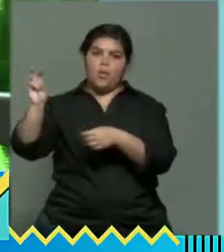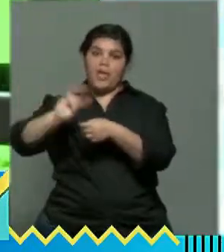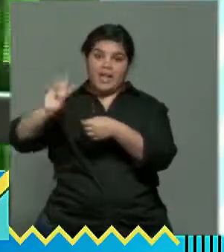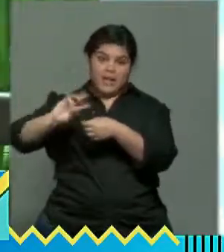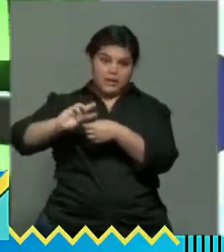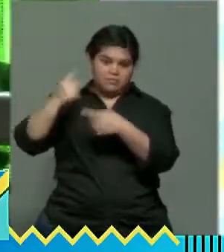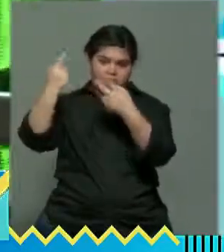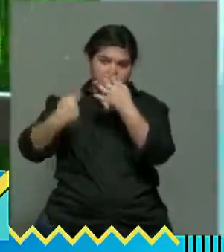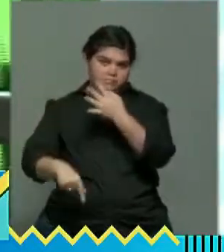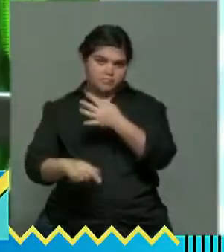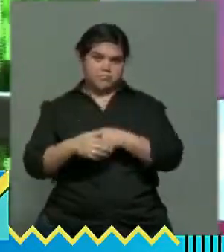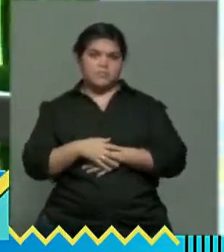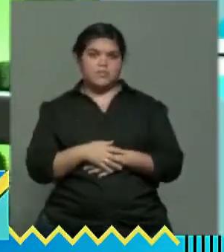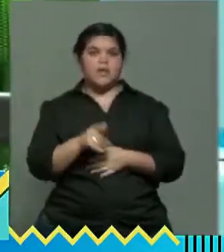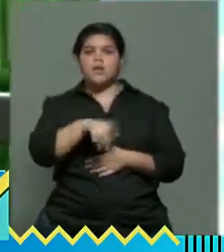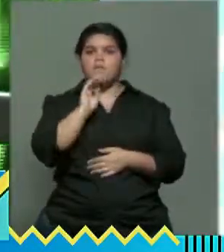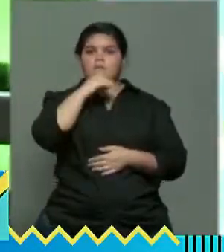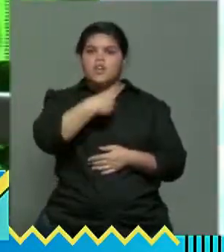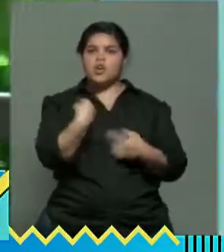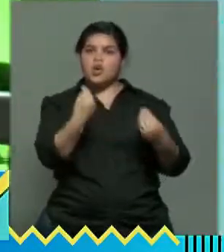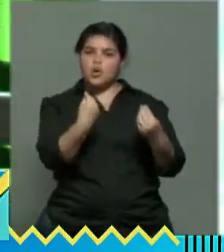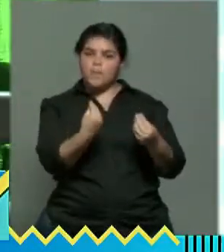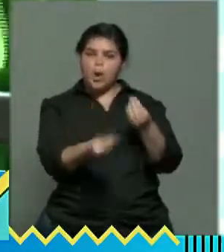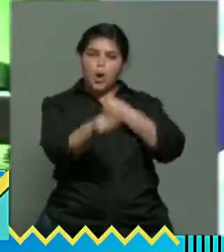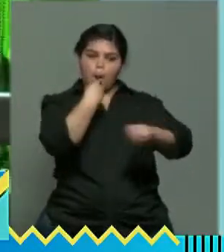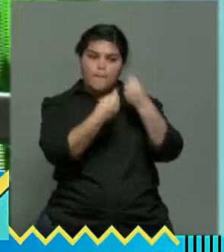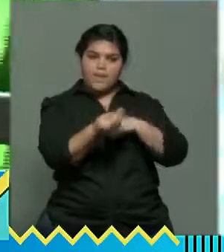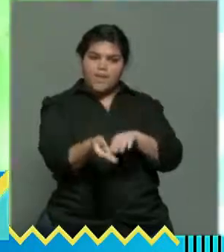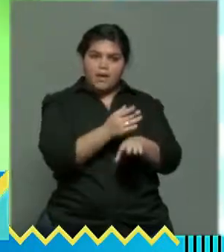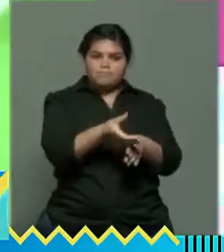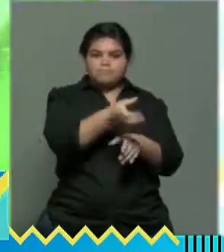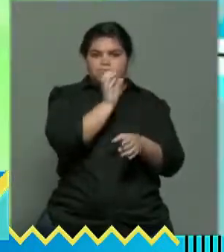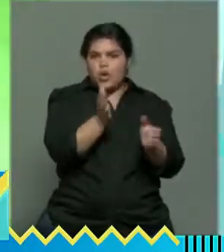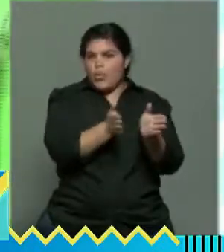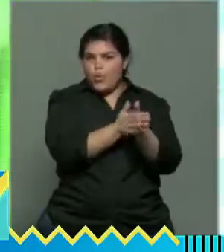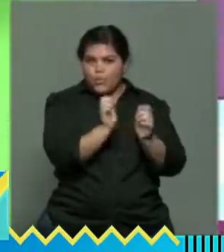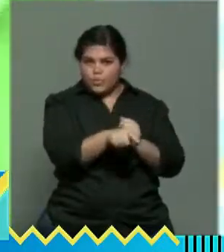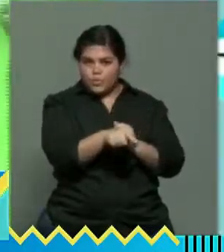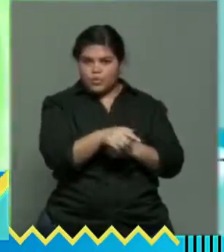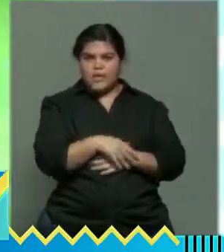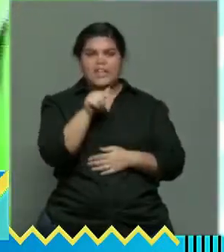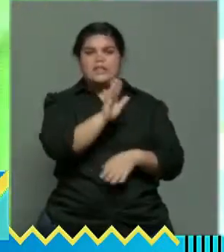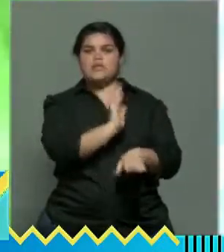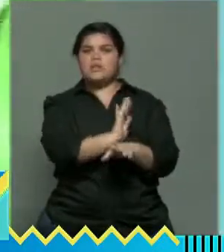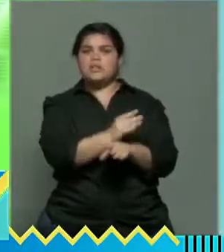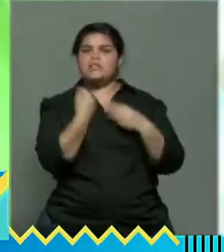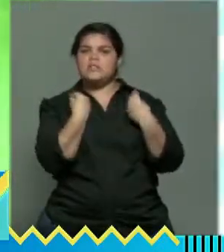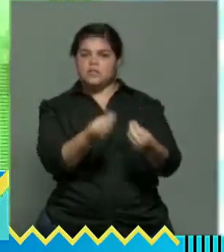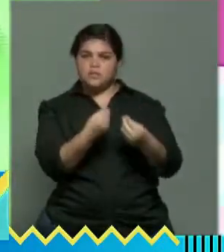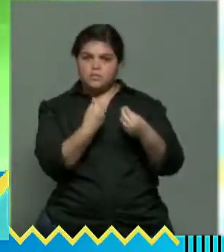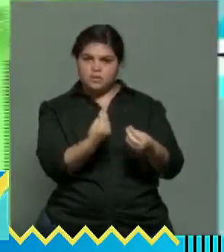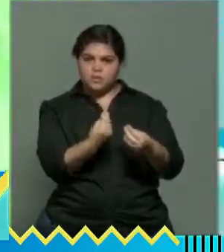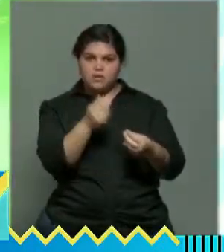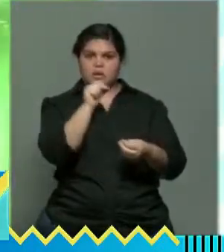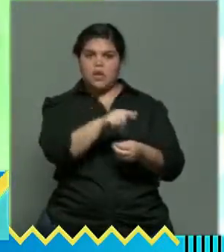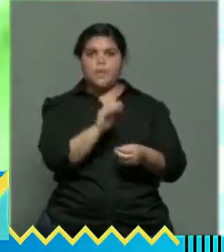siempre acompaña a las comidas, lo cual hace que ya eso limita la cantidad de ocasiones en las cuales